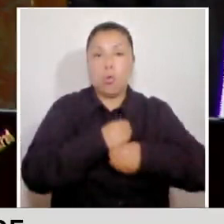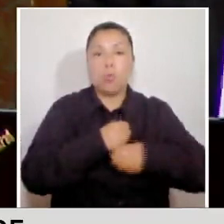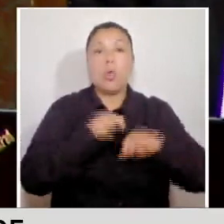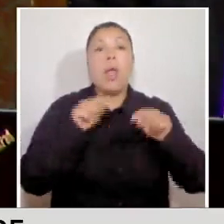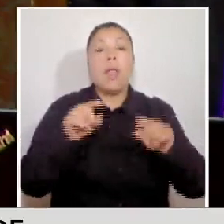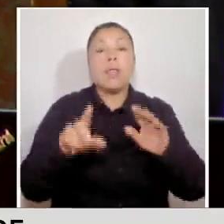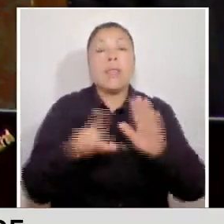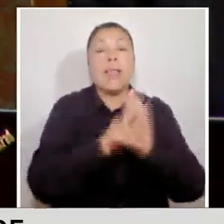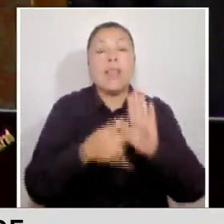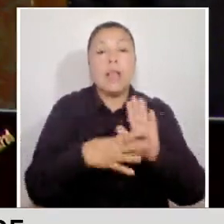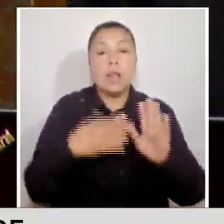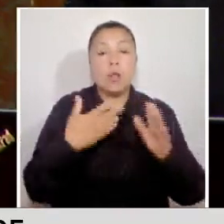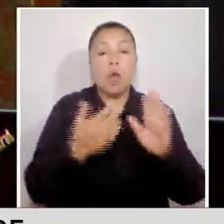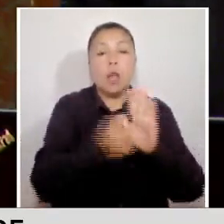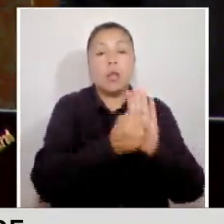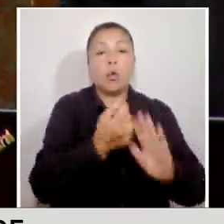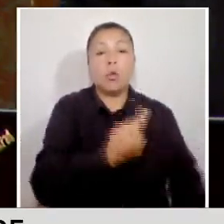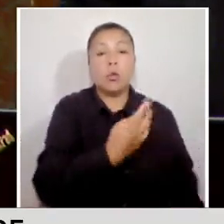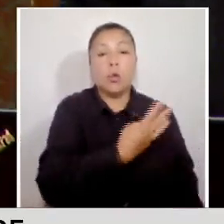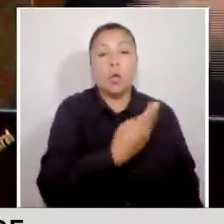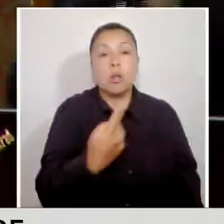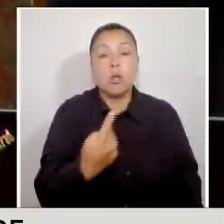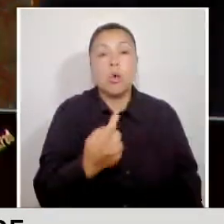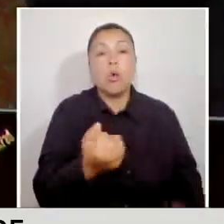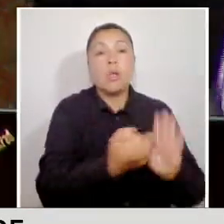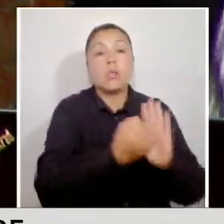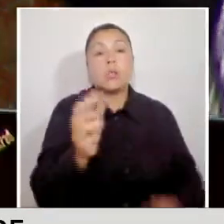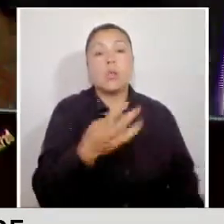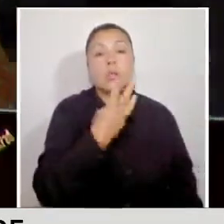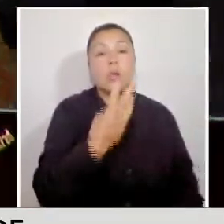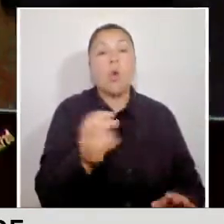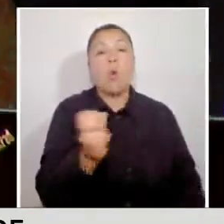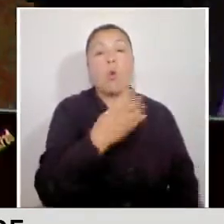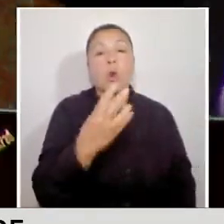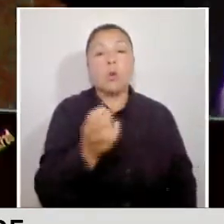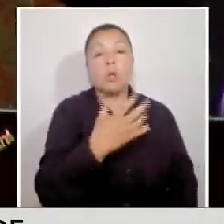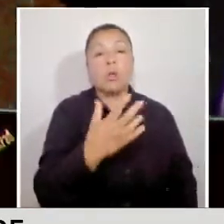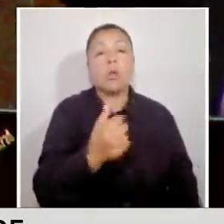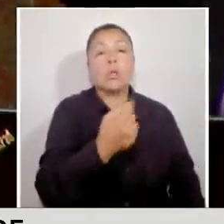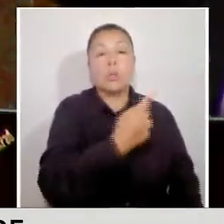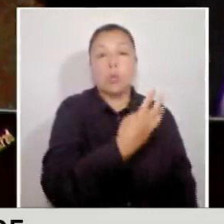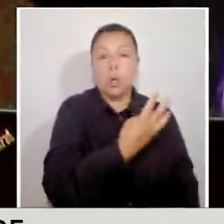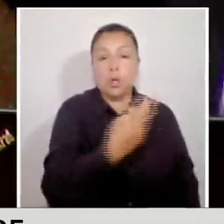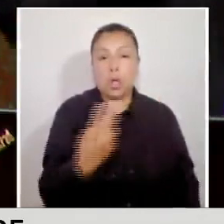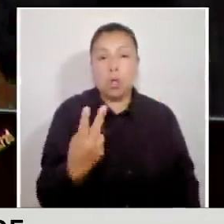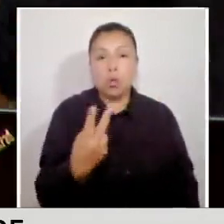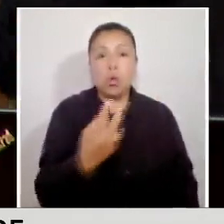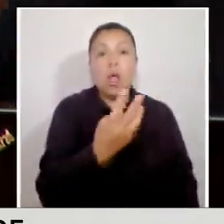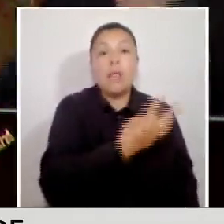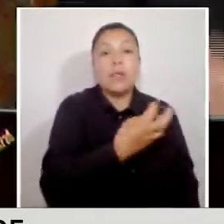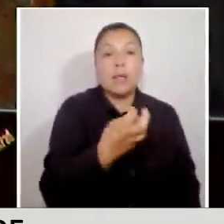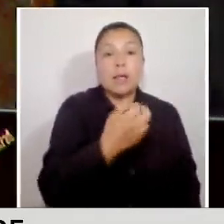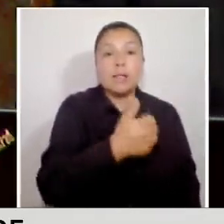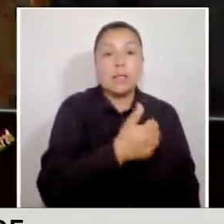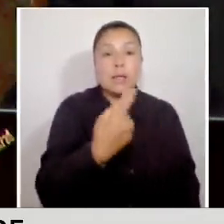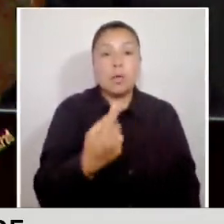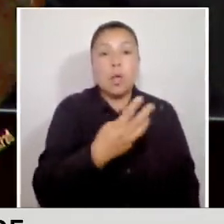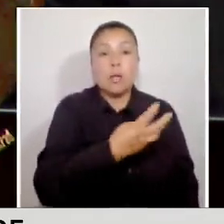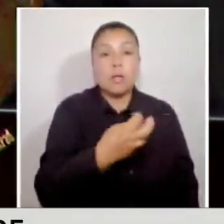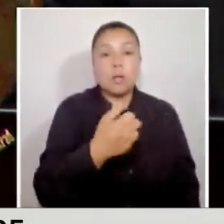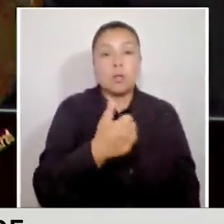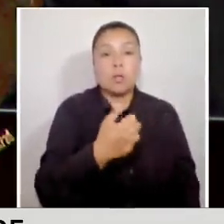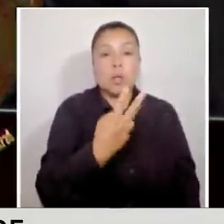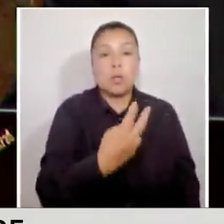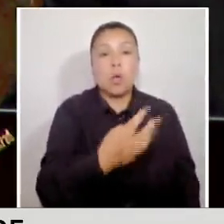previstos en los artículos 141 inciso tercero cuarto y quinto 142 361 362